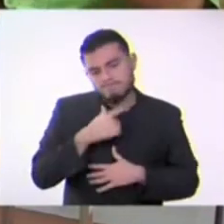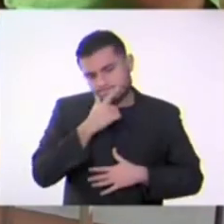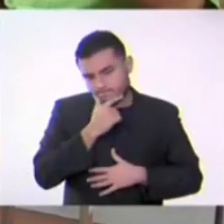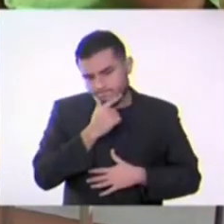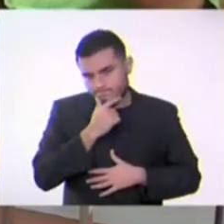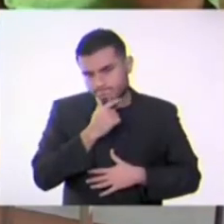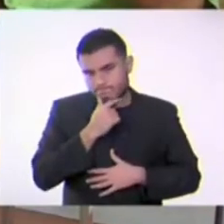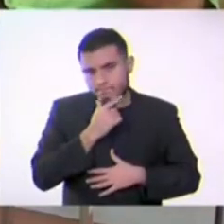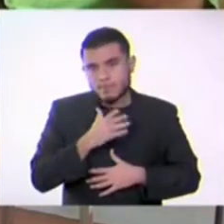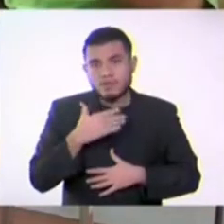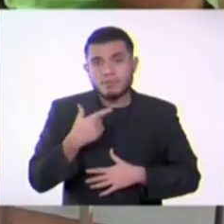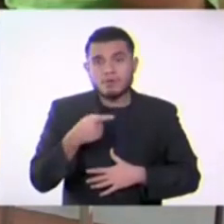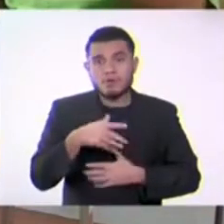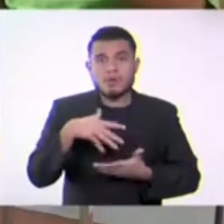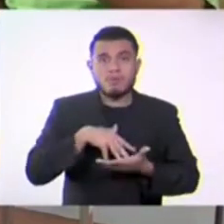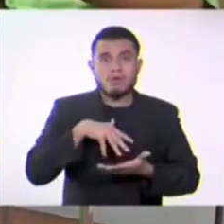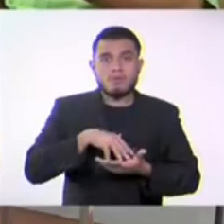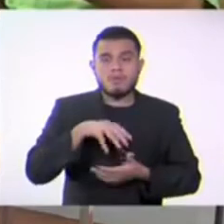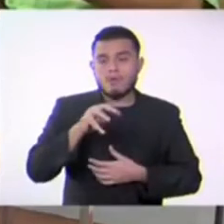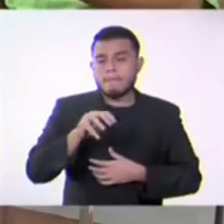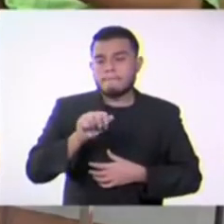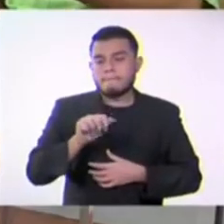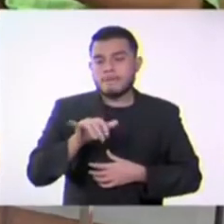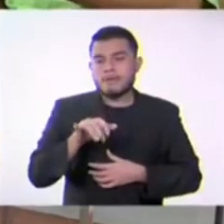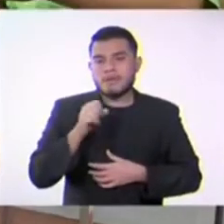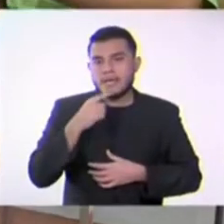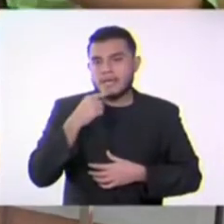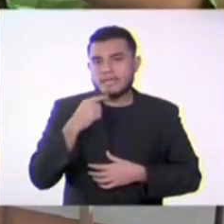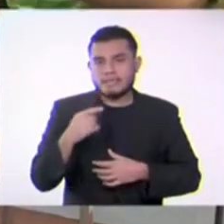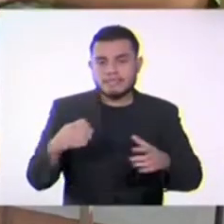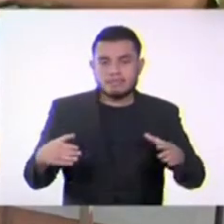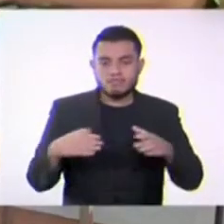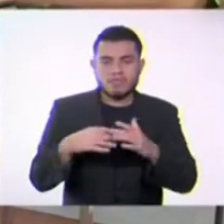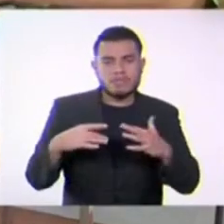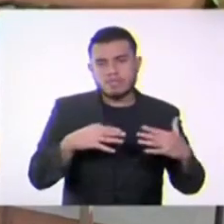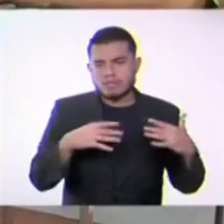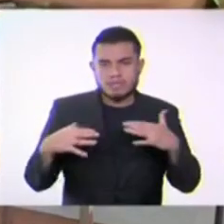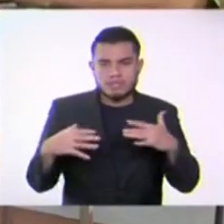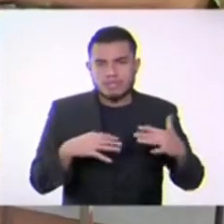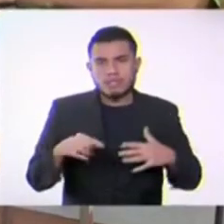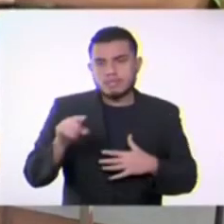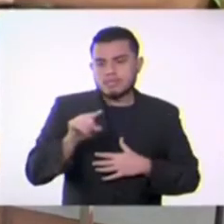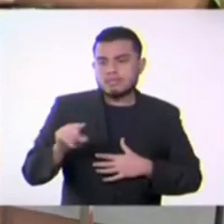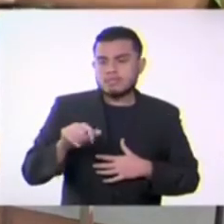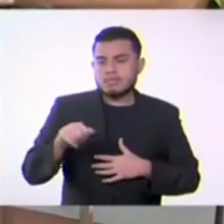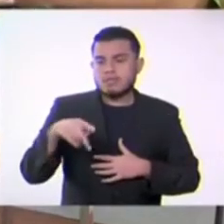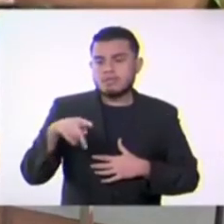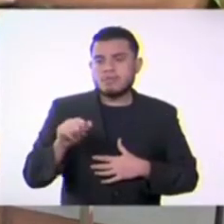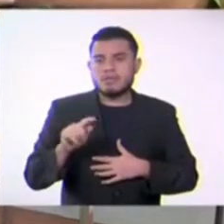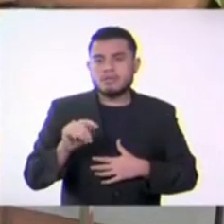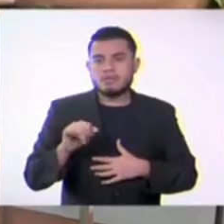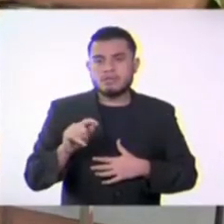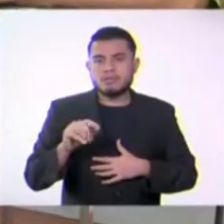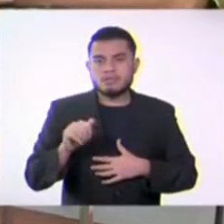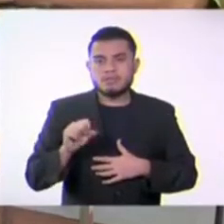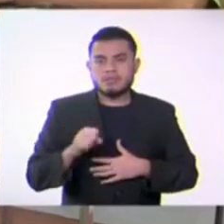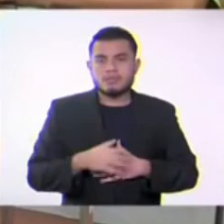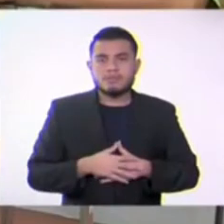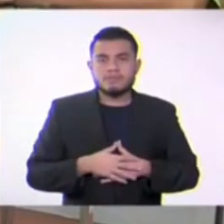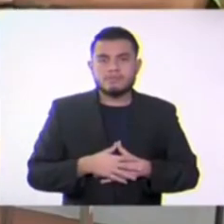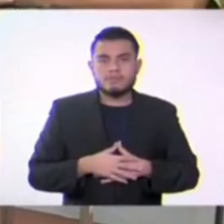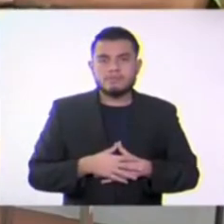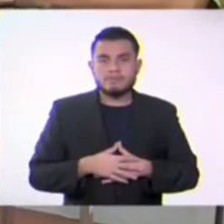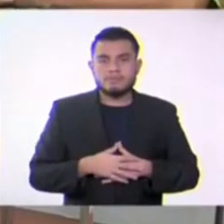porque es el pueblo maya el que conforma una guerrilla zapatista. Pueblos sendales y tzotziles